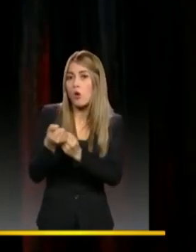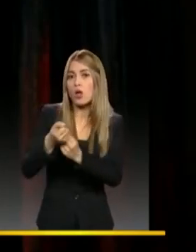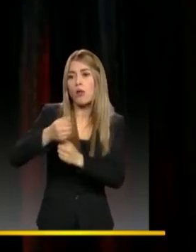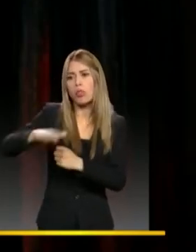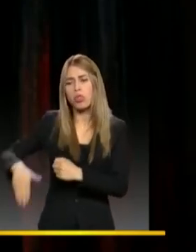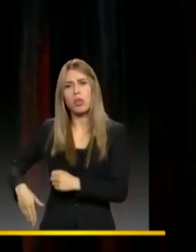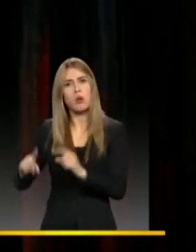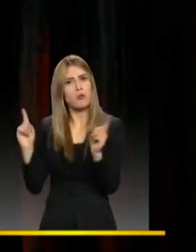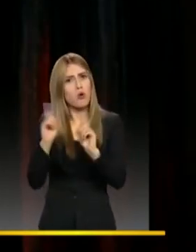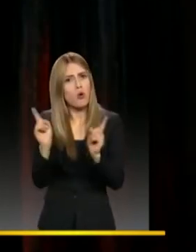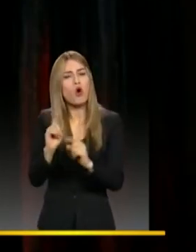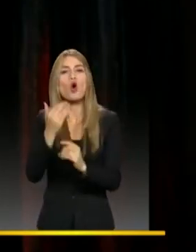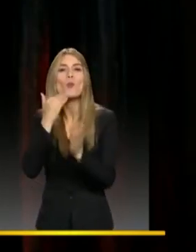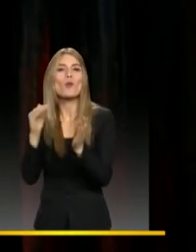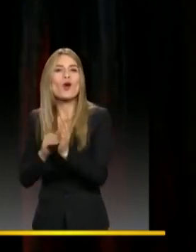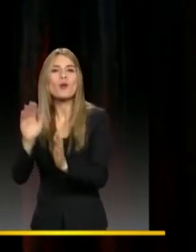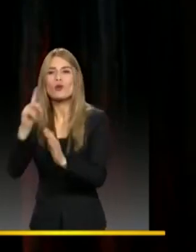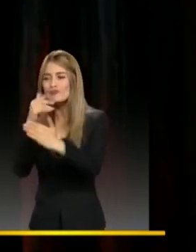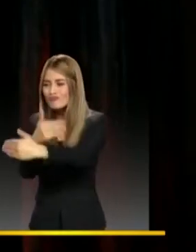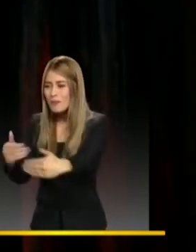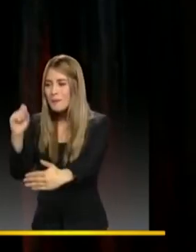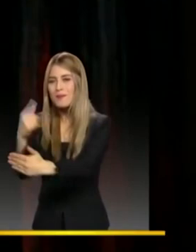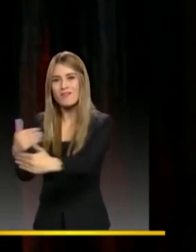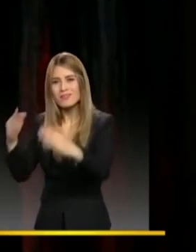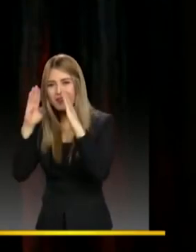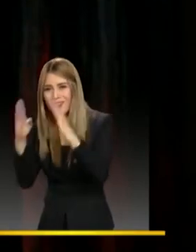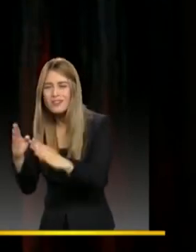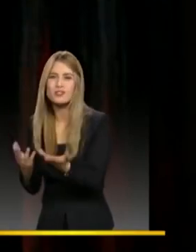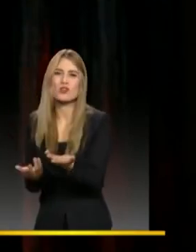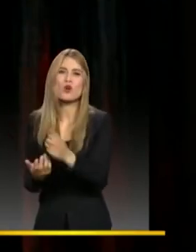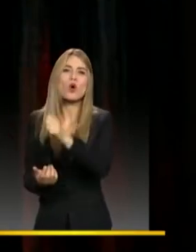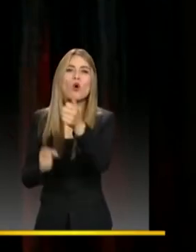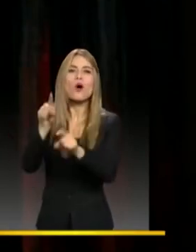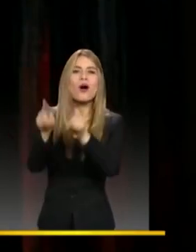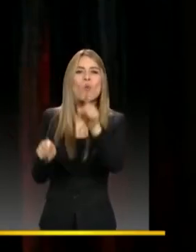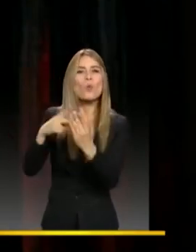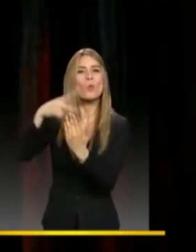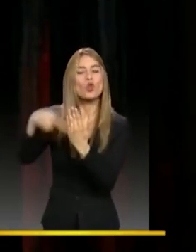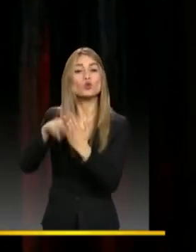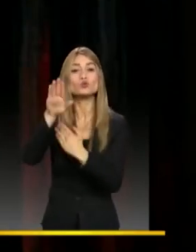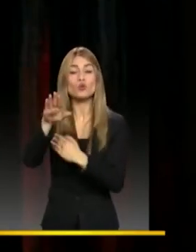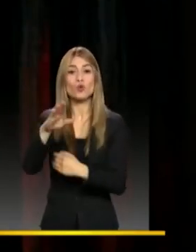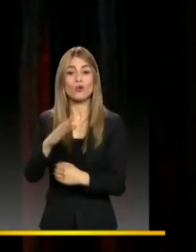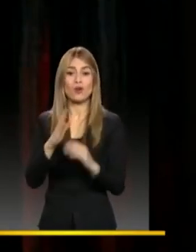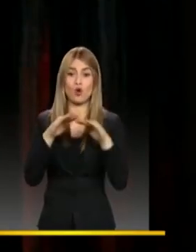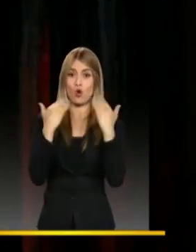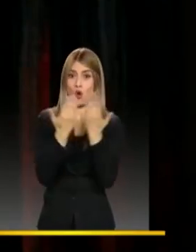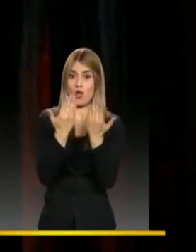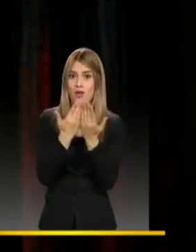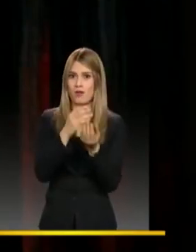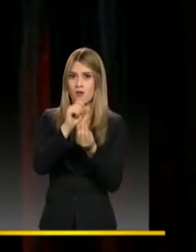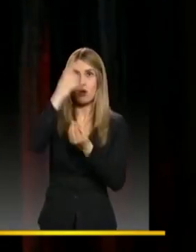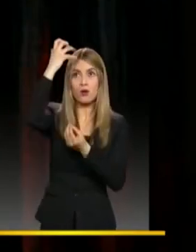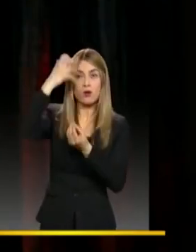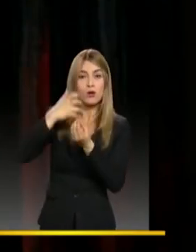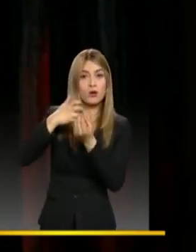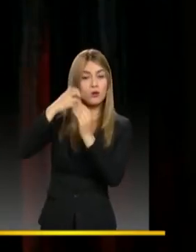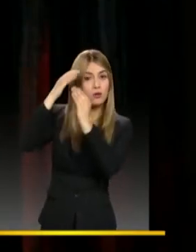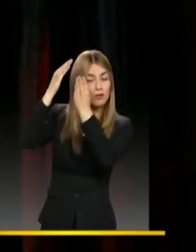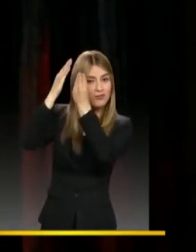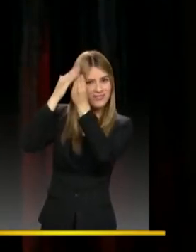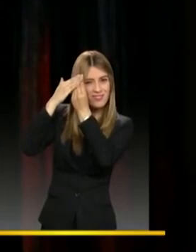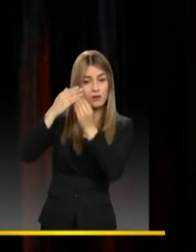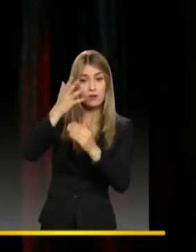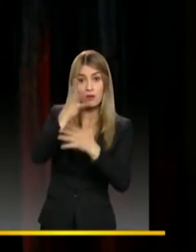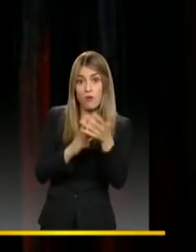infancia, Ser Pilo Paga, Colombia Mayor y tantos, tantos otros. Y a pesar de que